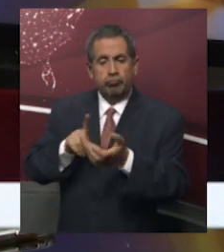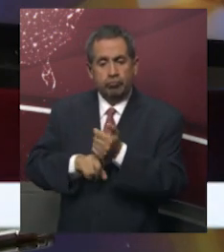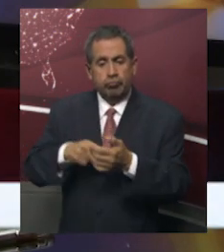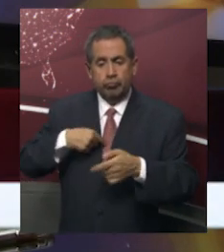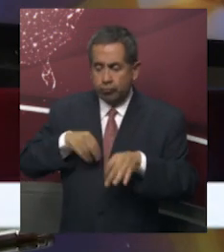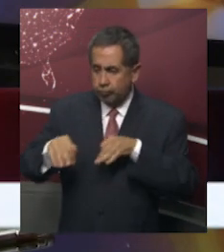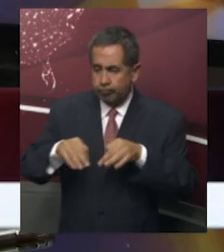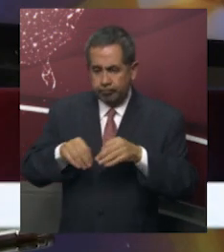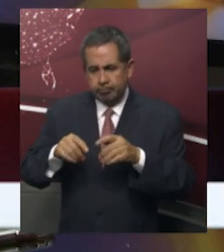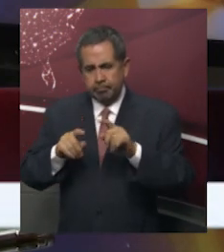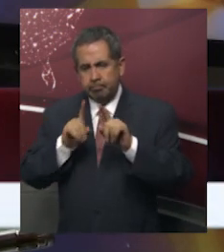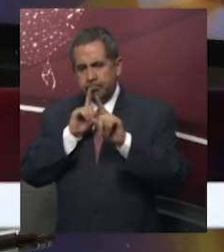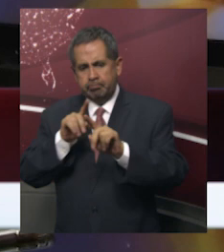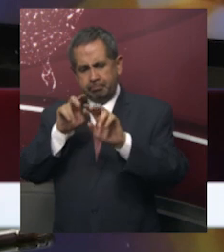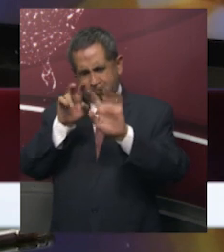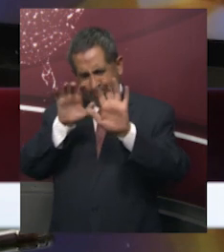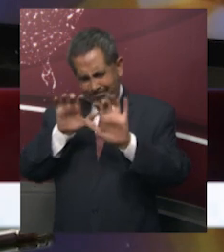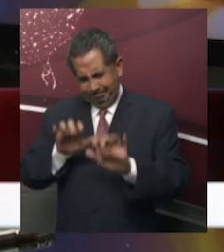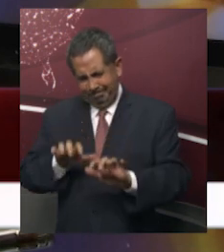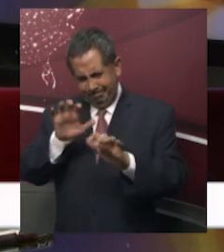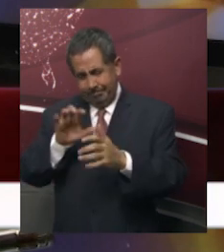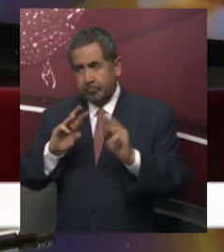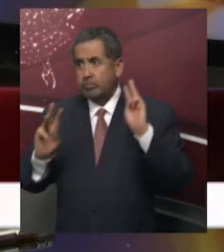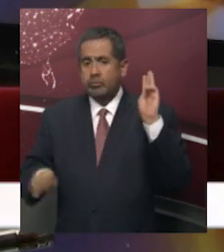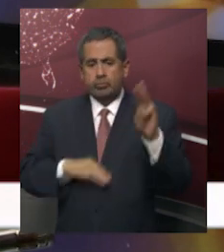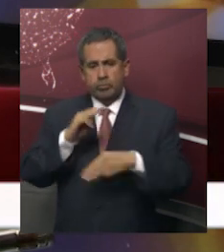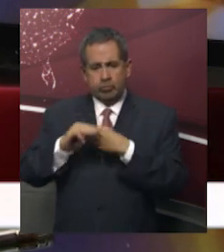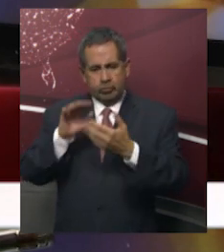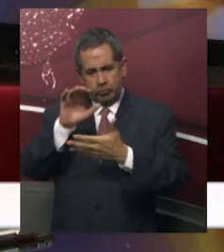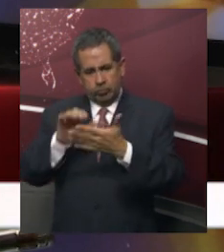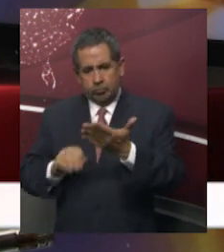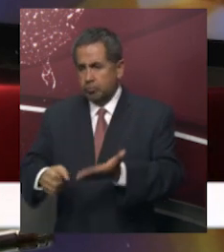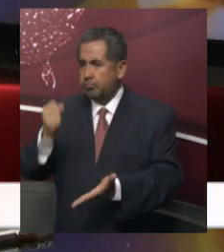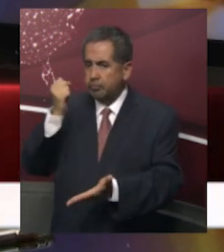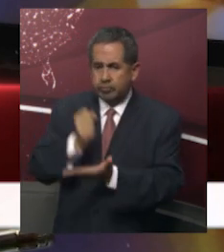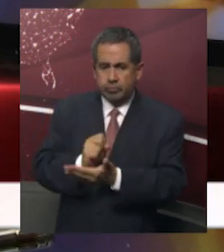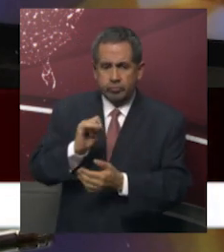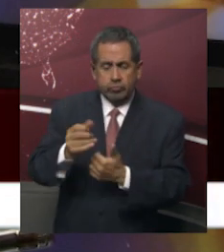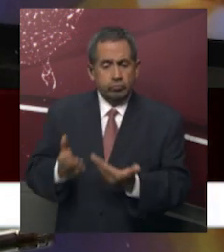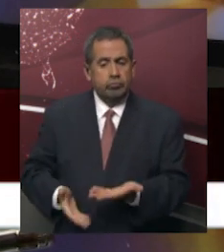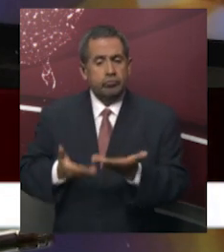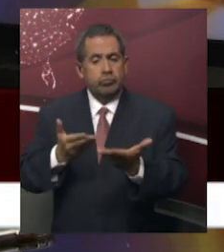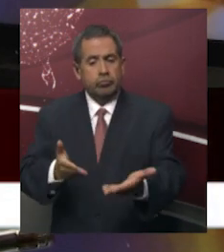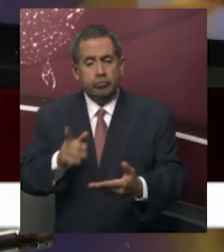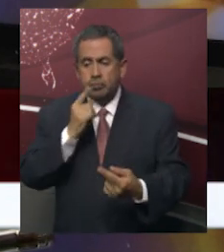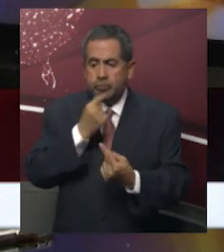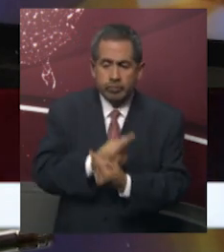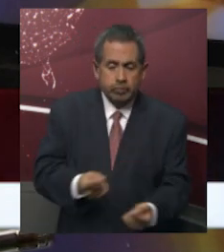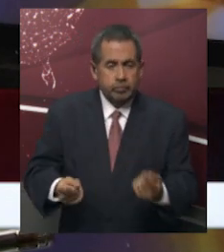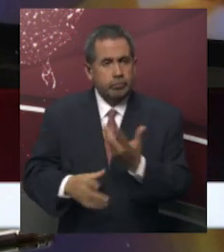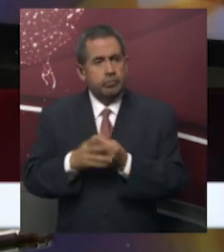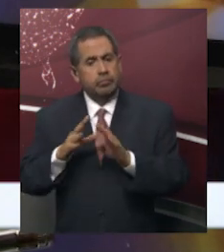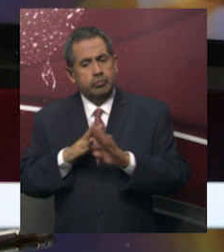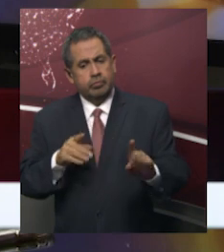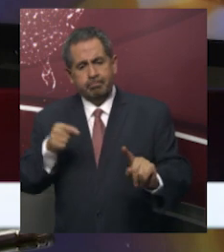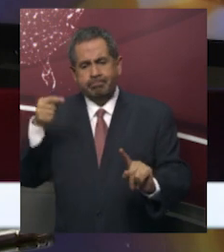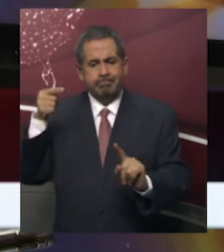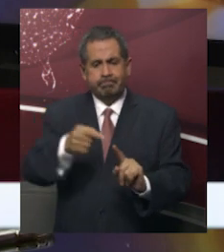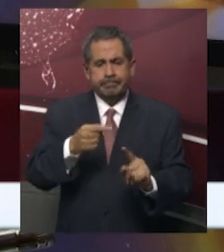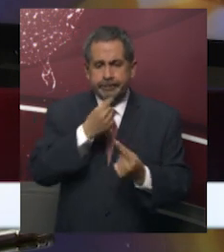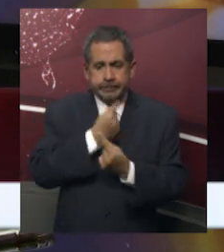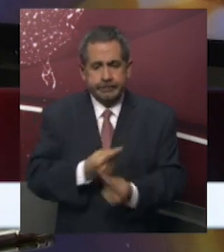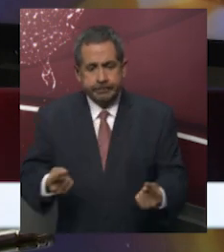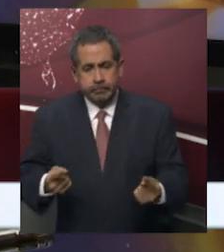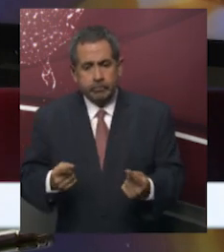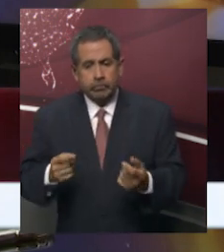una resolución a nivel global que se aprobó precisamente sobre la agenda de los niños migrantes y en particular de los niños